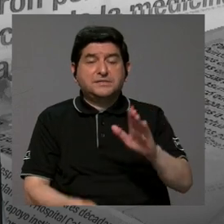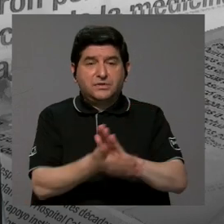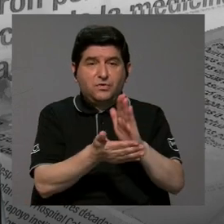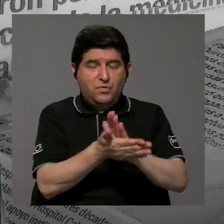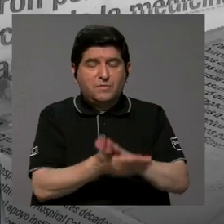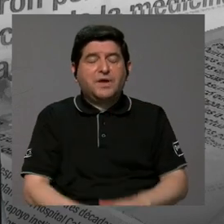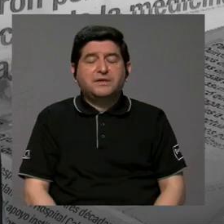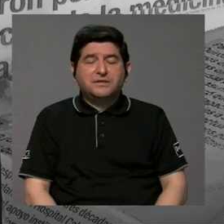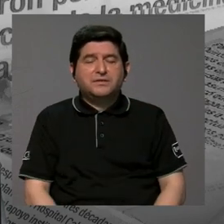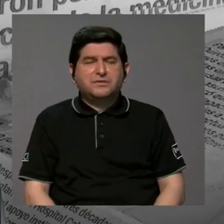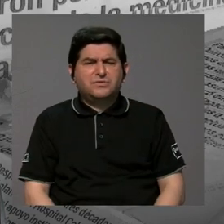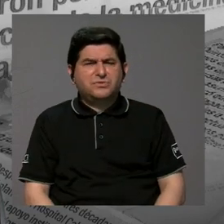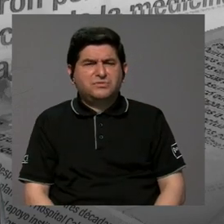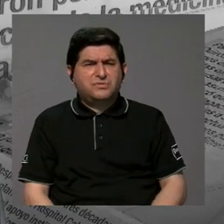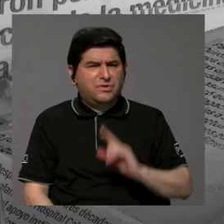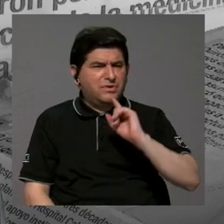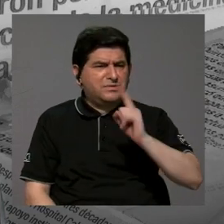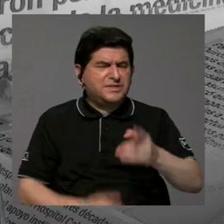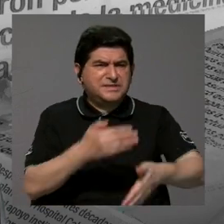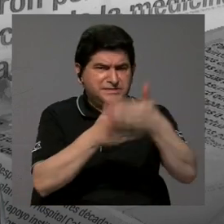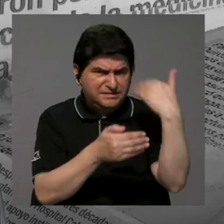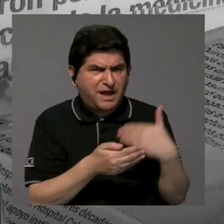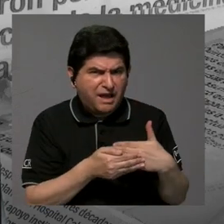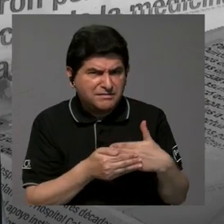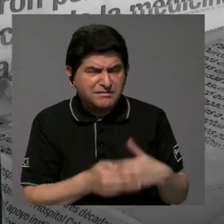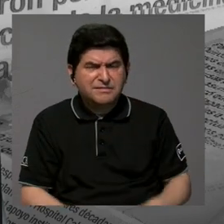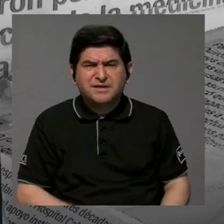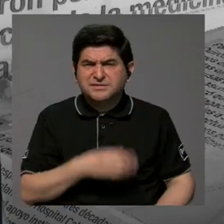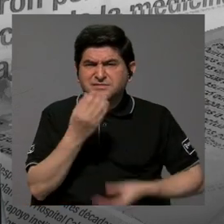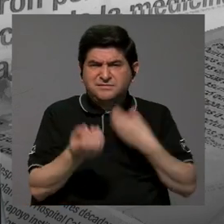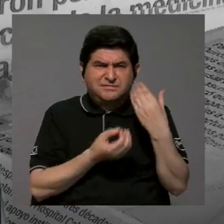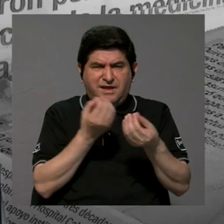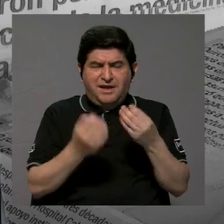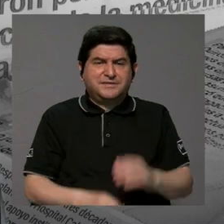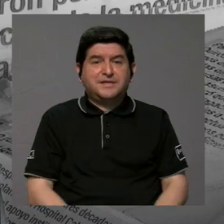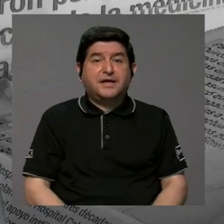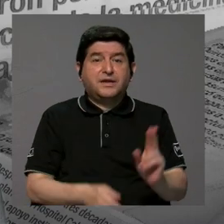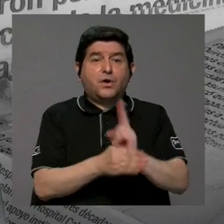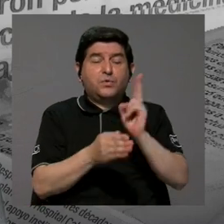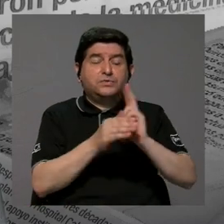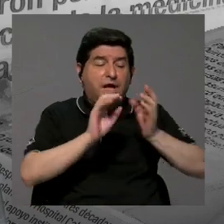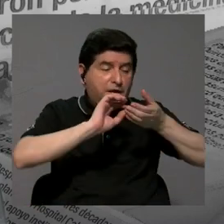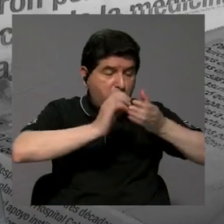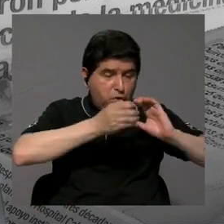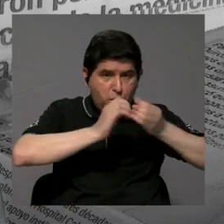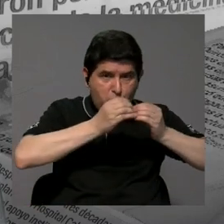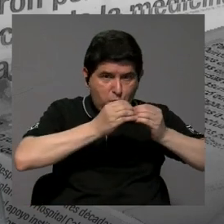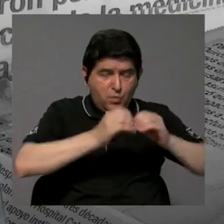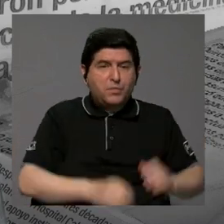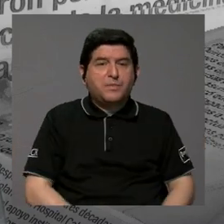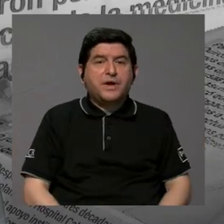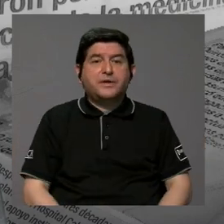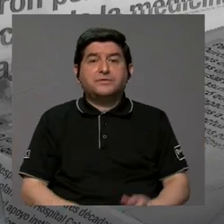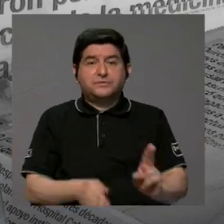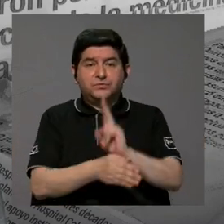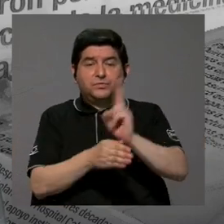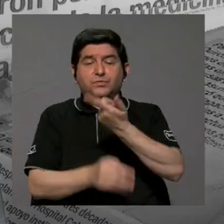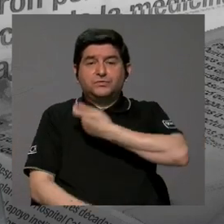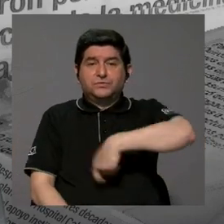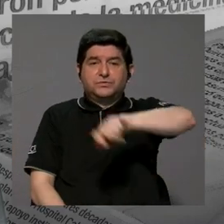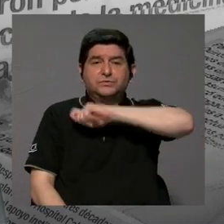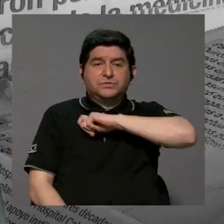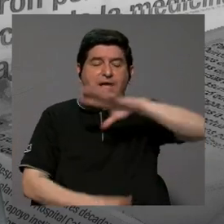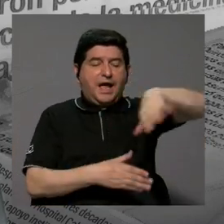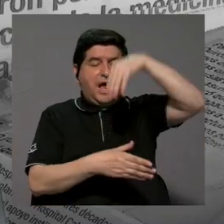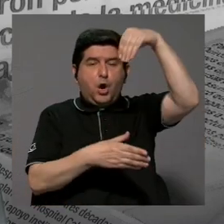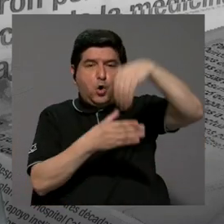ese documento donde como le explicaba, lo que se hace es tomar unos indicadores que utiliza España